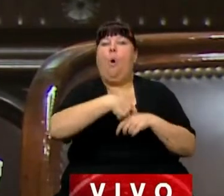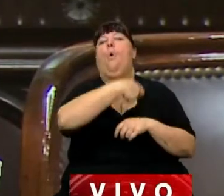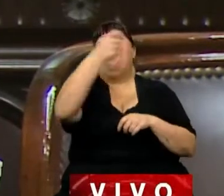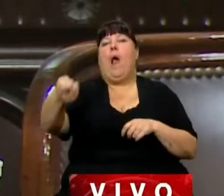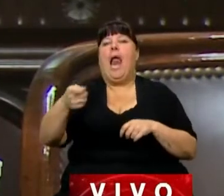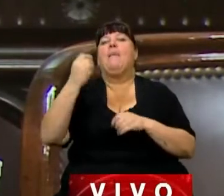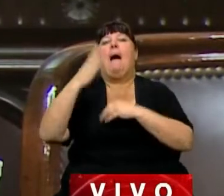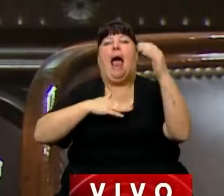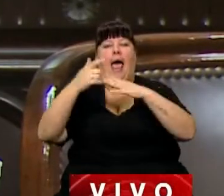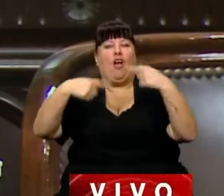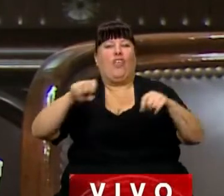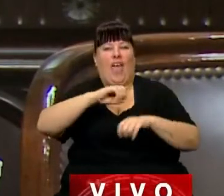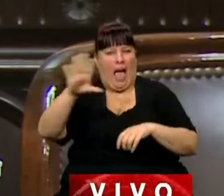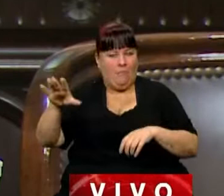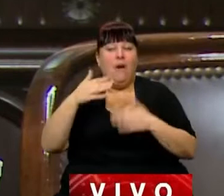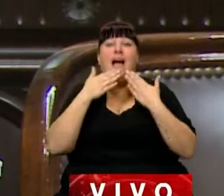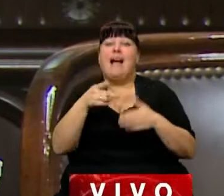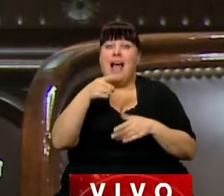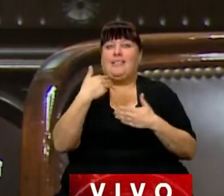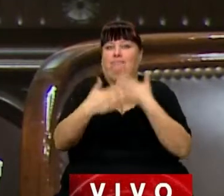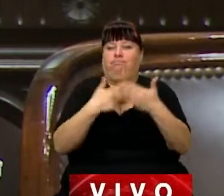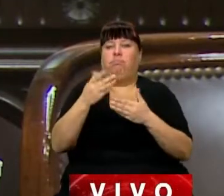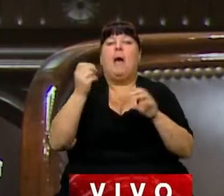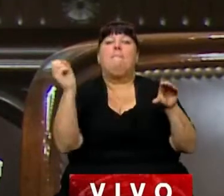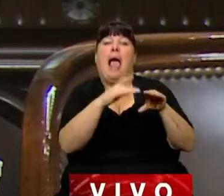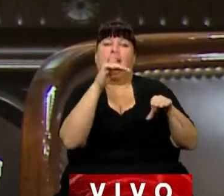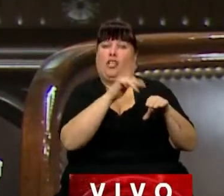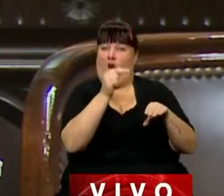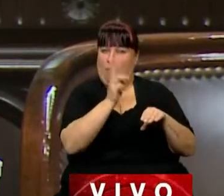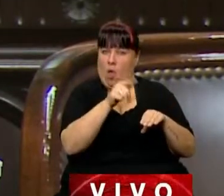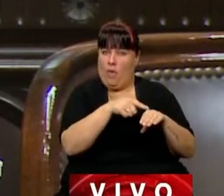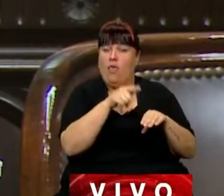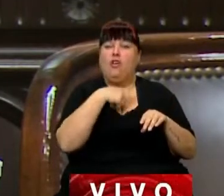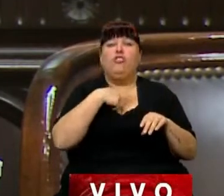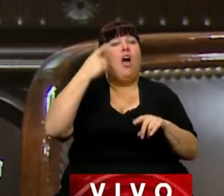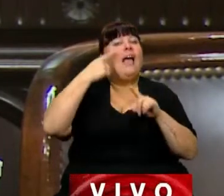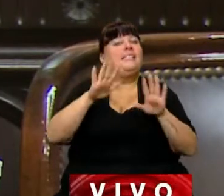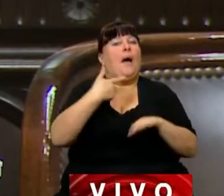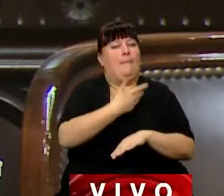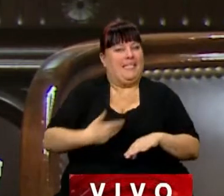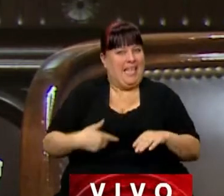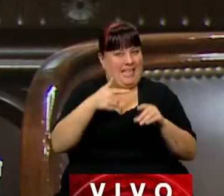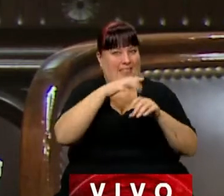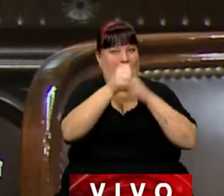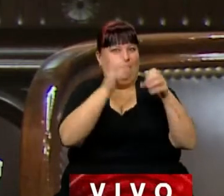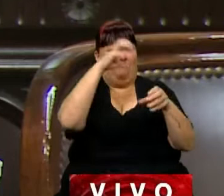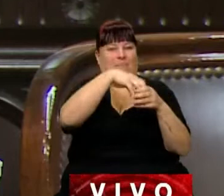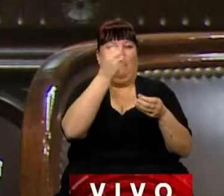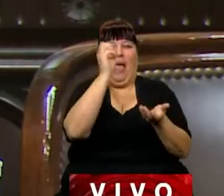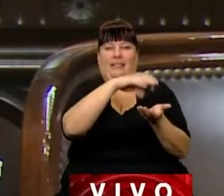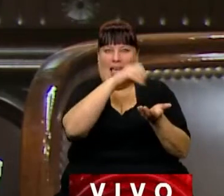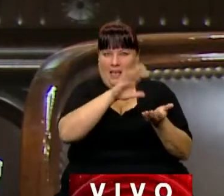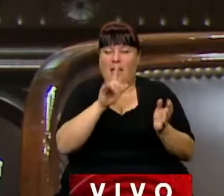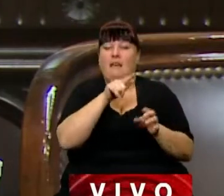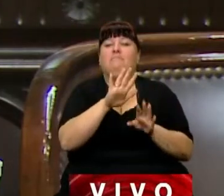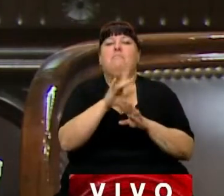campo en infraestructura rural. Eso nos permitió, porque además va un fideicomiso del cual, señor presidente, yo fui presidente de ese fideicomiso. Eso nos